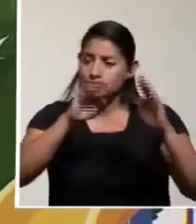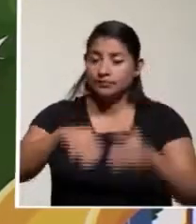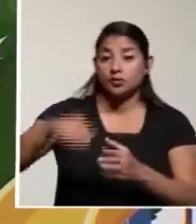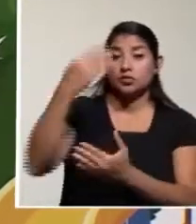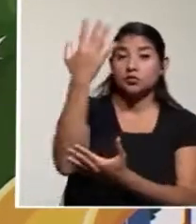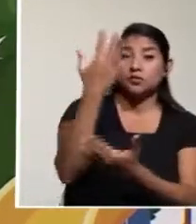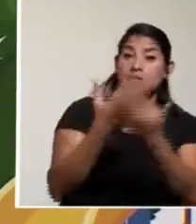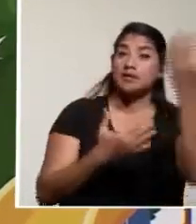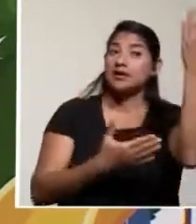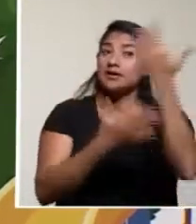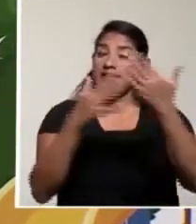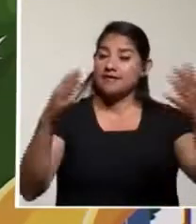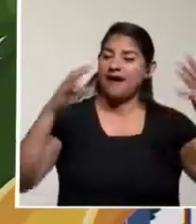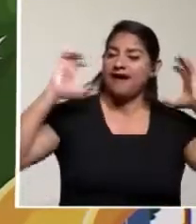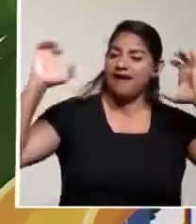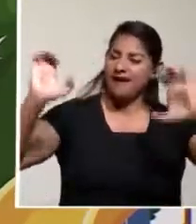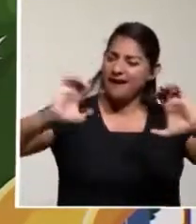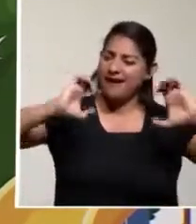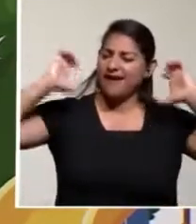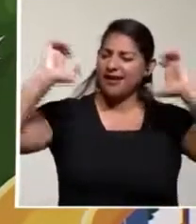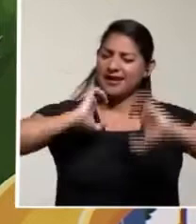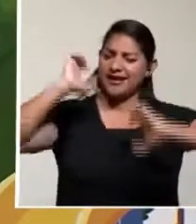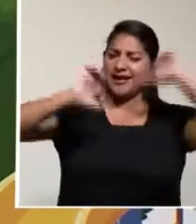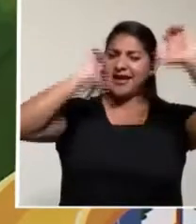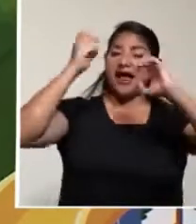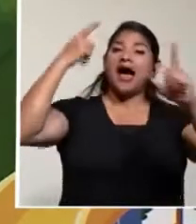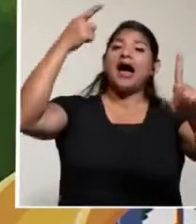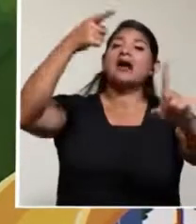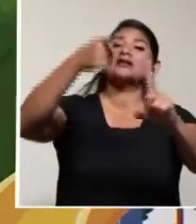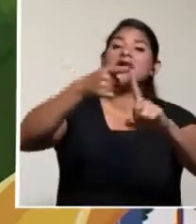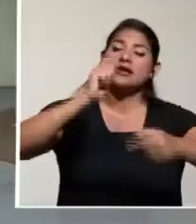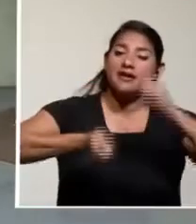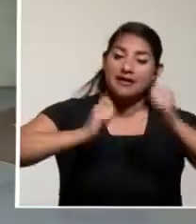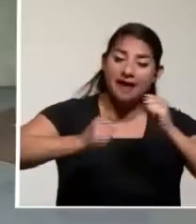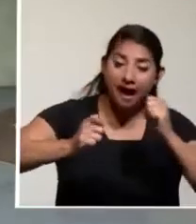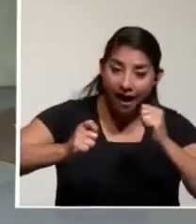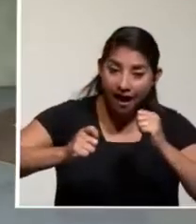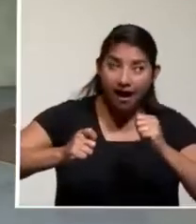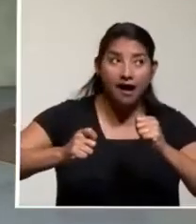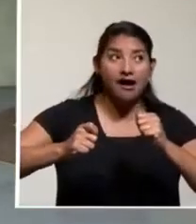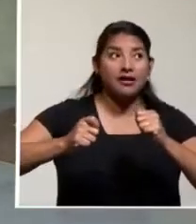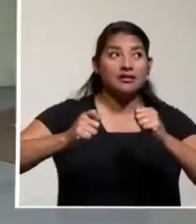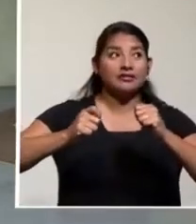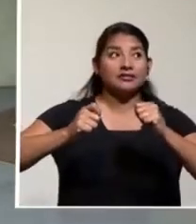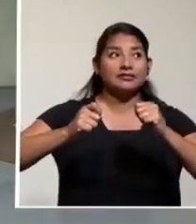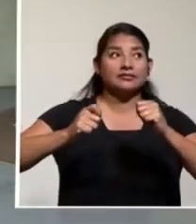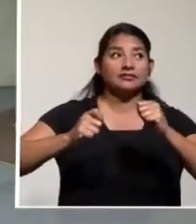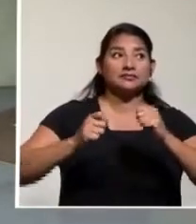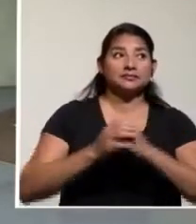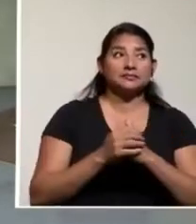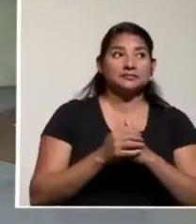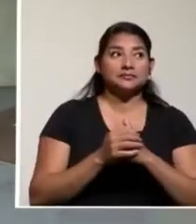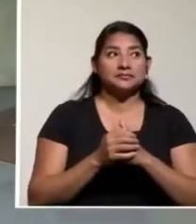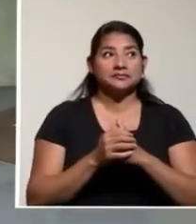tus manos con energía hasta que pare la batería.